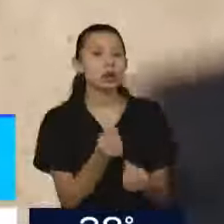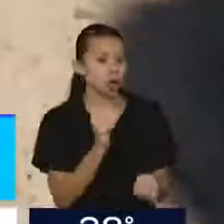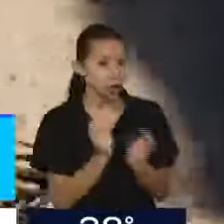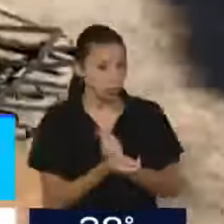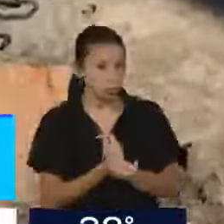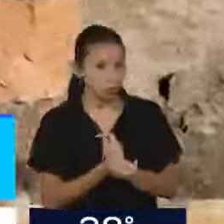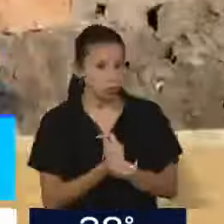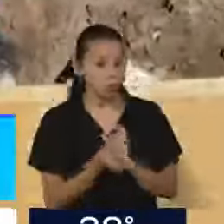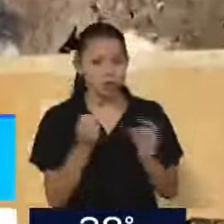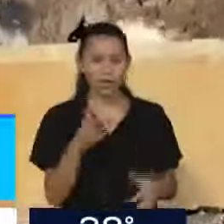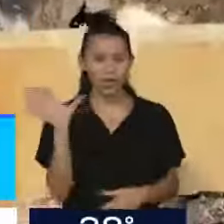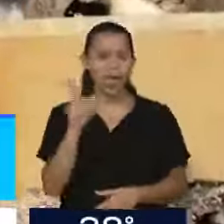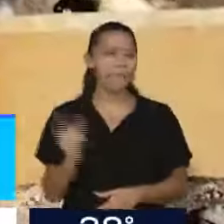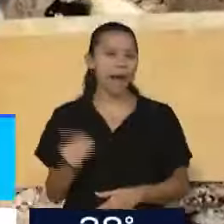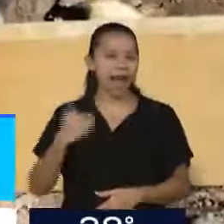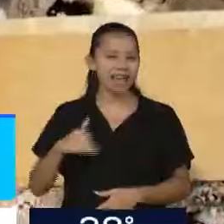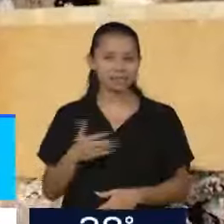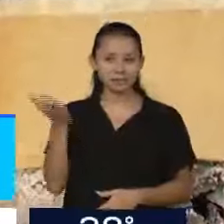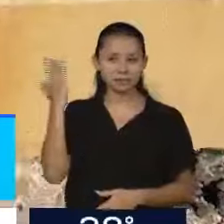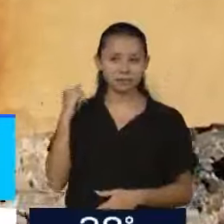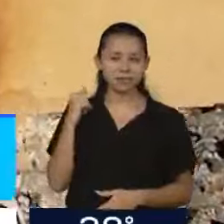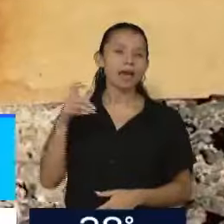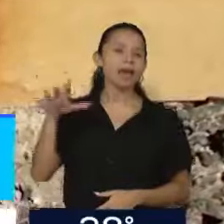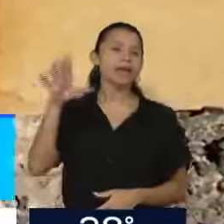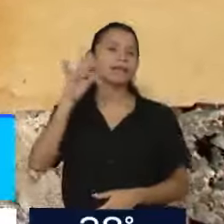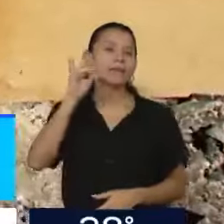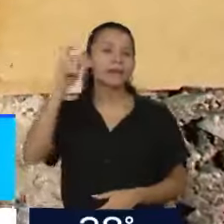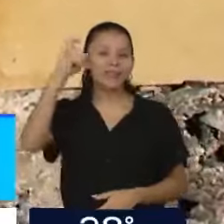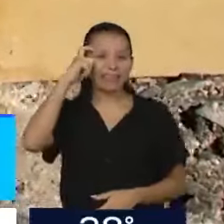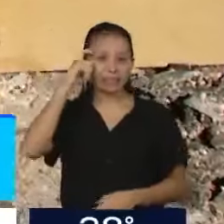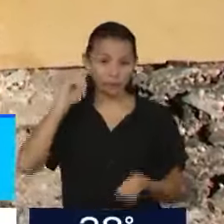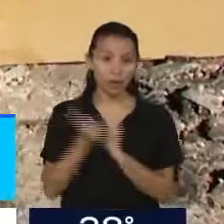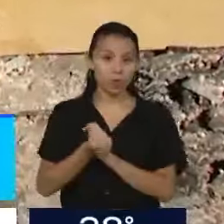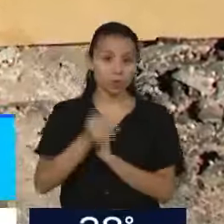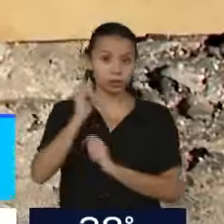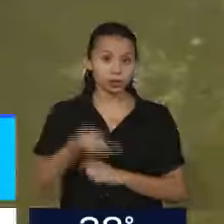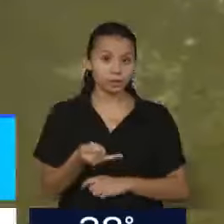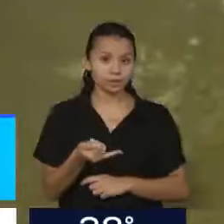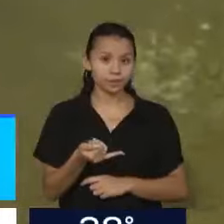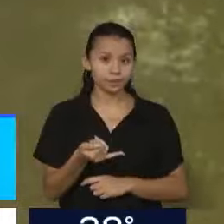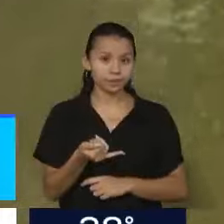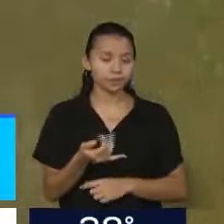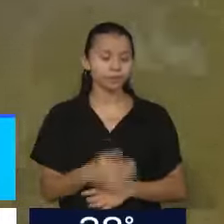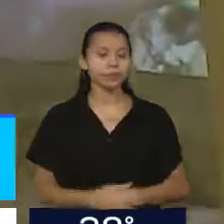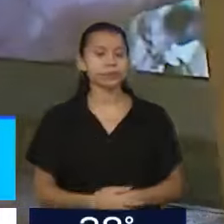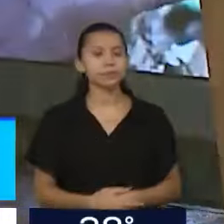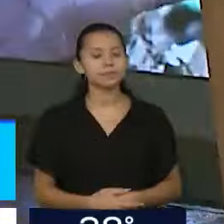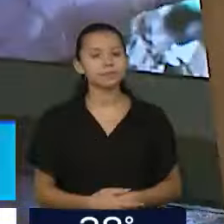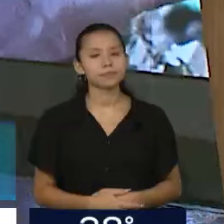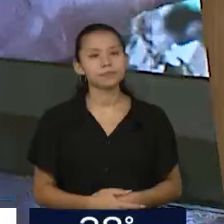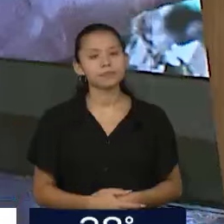indudablemente cambió a partir del 10 de diciembre también, sí, y hay que observarlo detenidamente, sin grandilocuencia, sino de